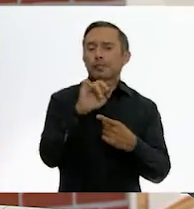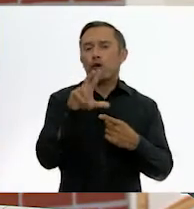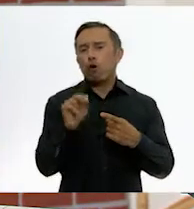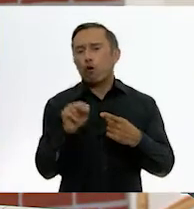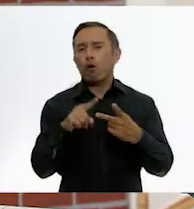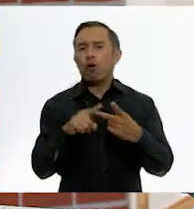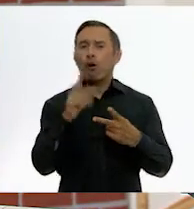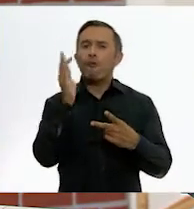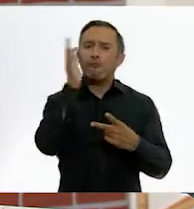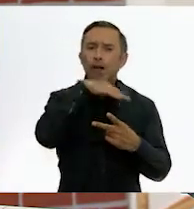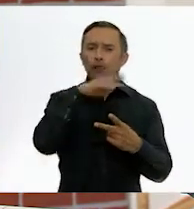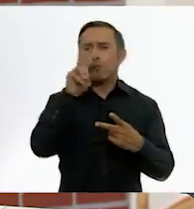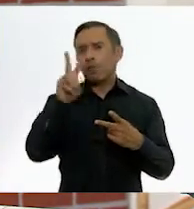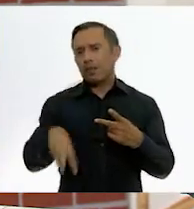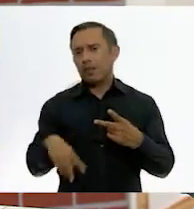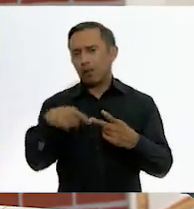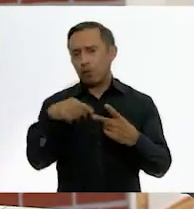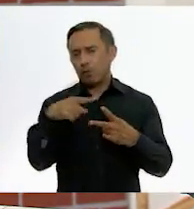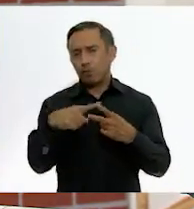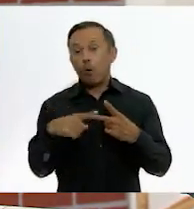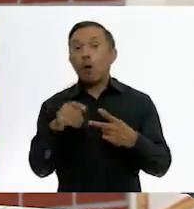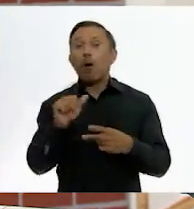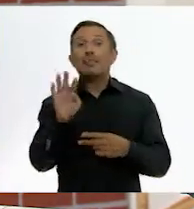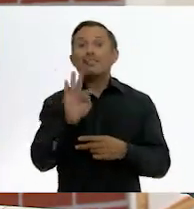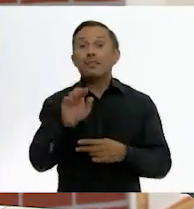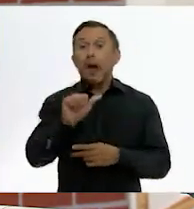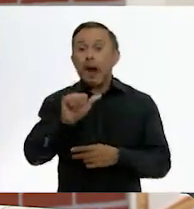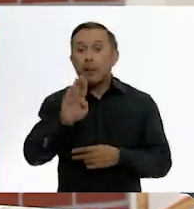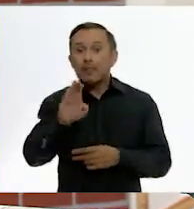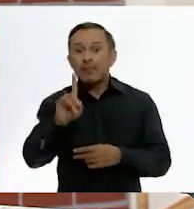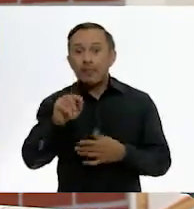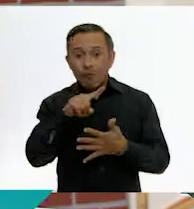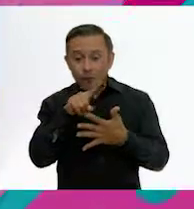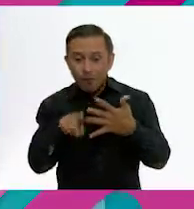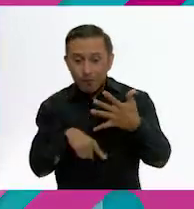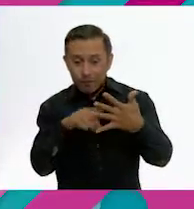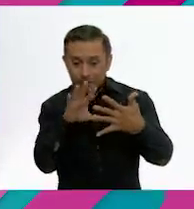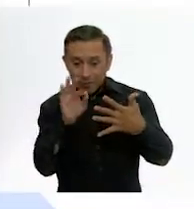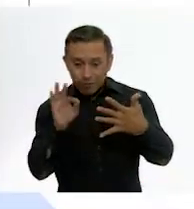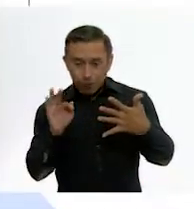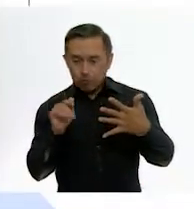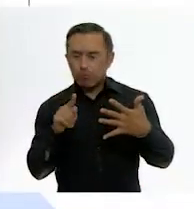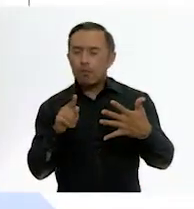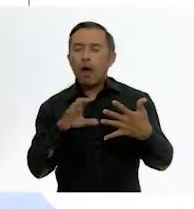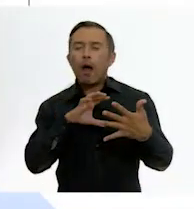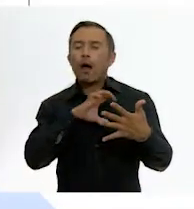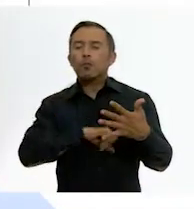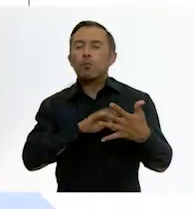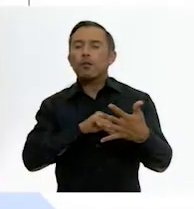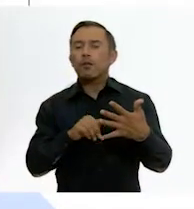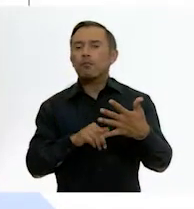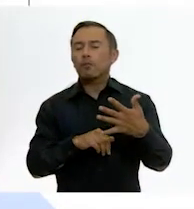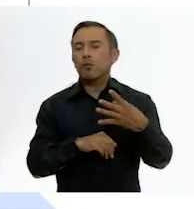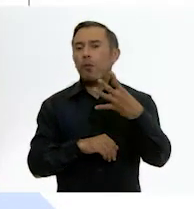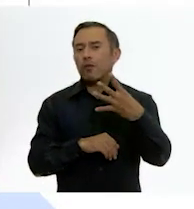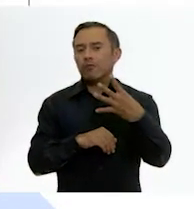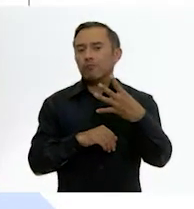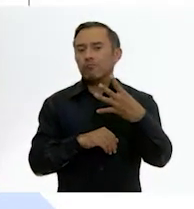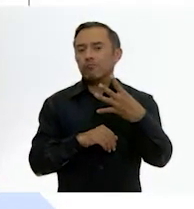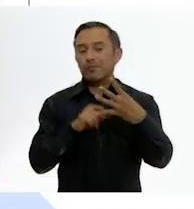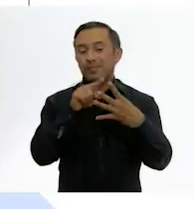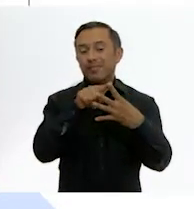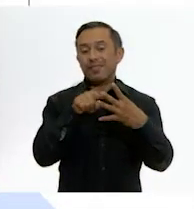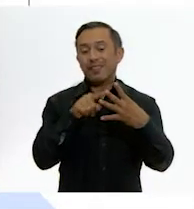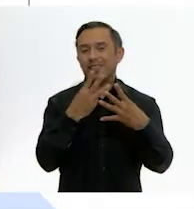verdadero y de la de elección múltiple te va a encantar porque vas a tener que pensar y cuatro opciones tres que sean